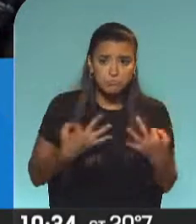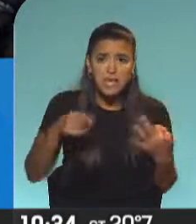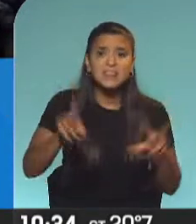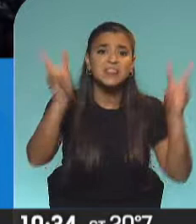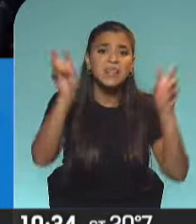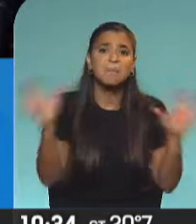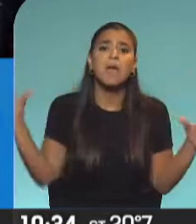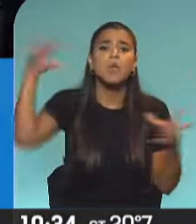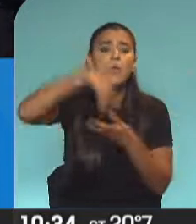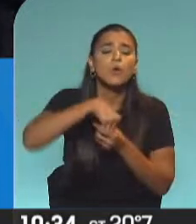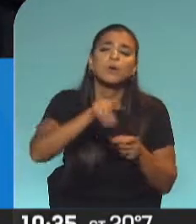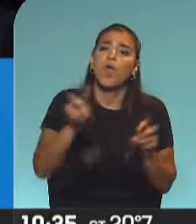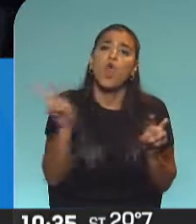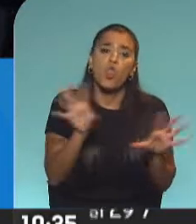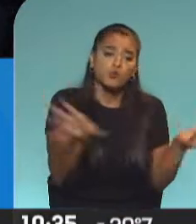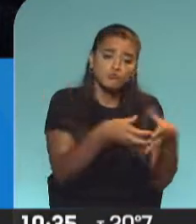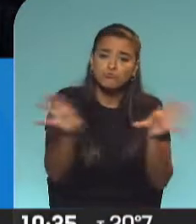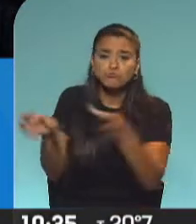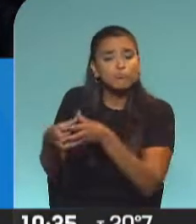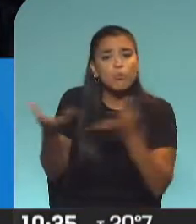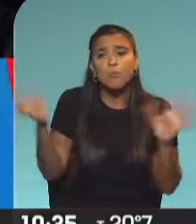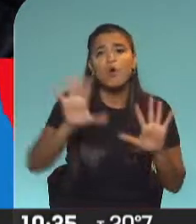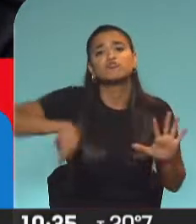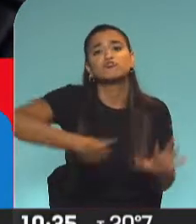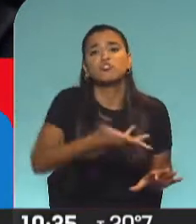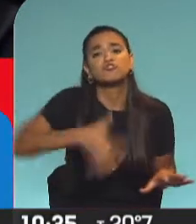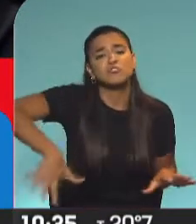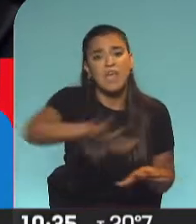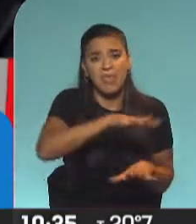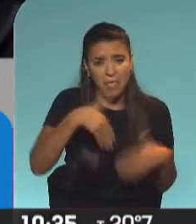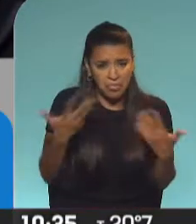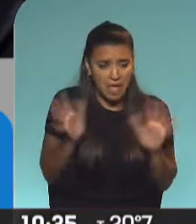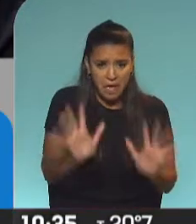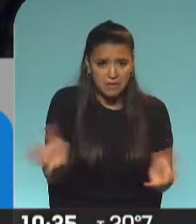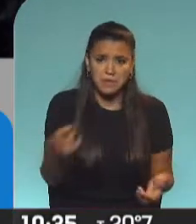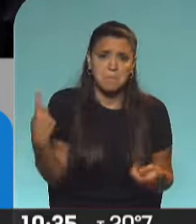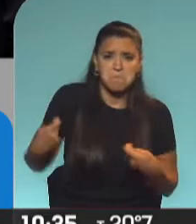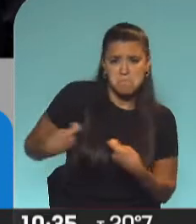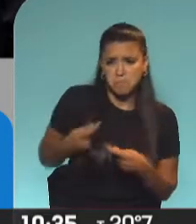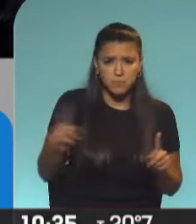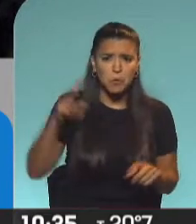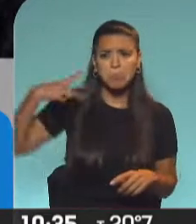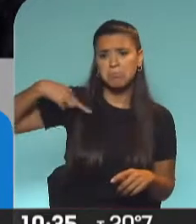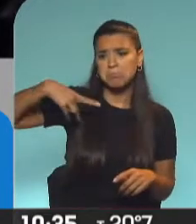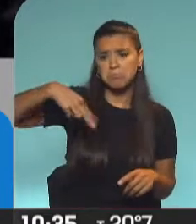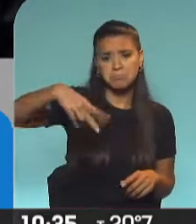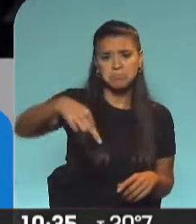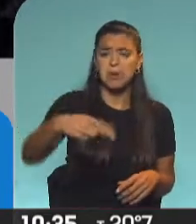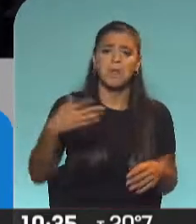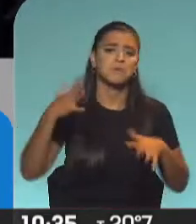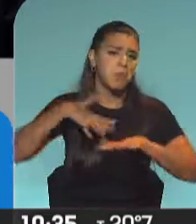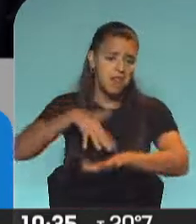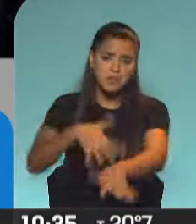tema que involucra en un sentido y en el otro a la sociedad argentina, digamos. No puede estar ausente, no nos presiona. Yo vine caminando por la